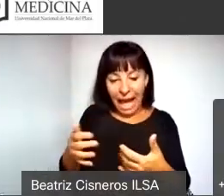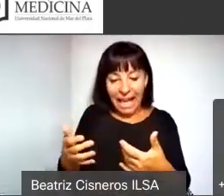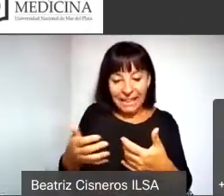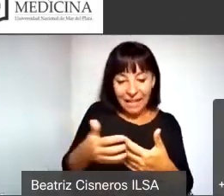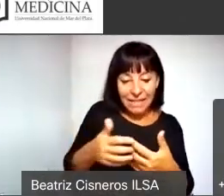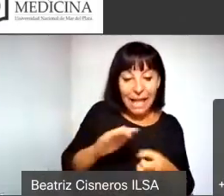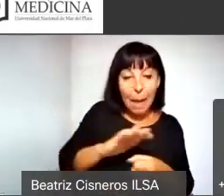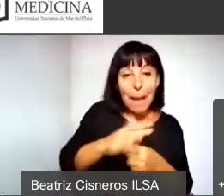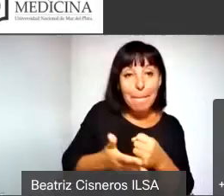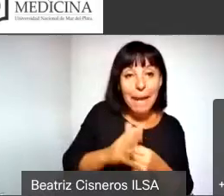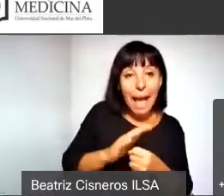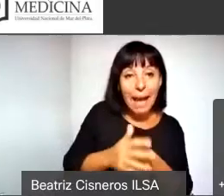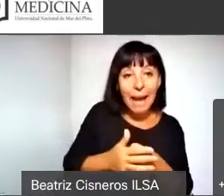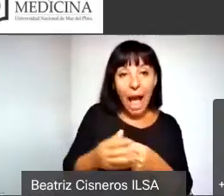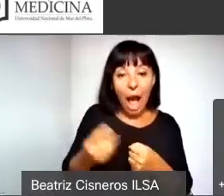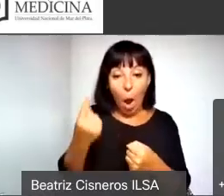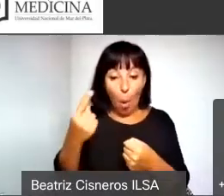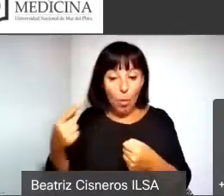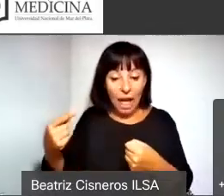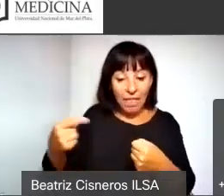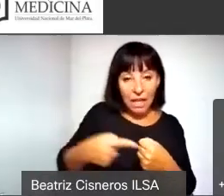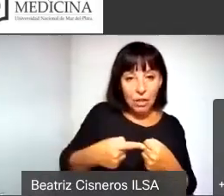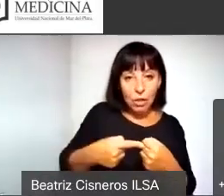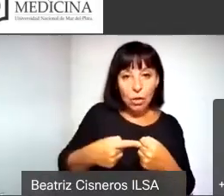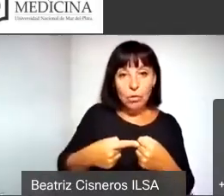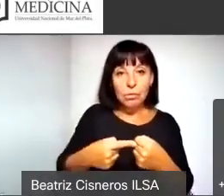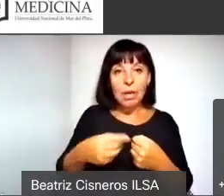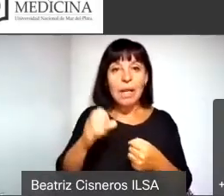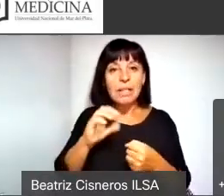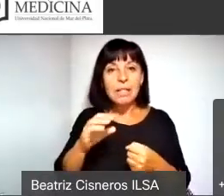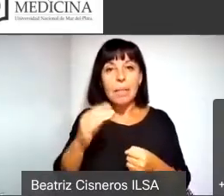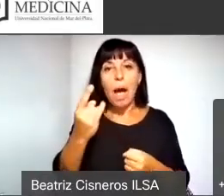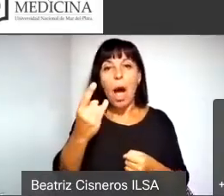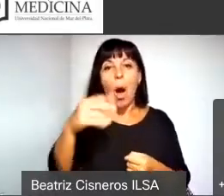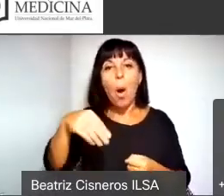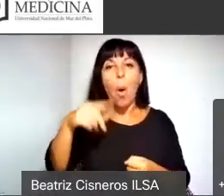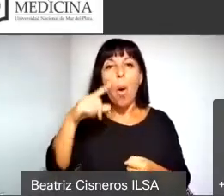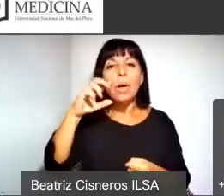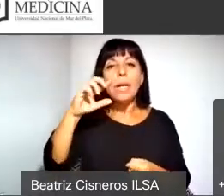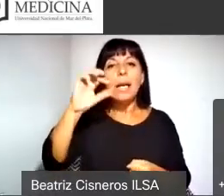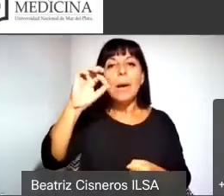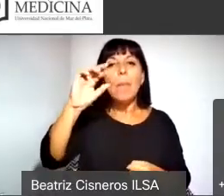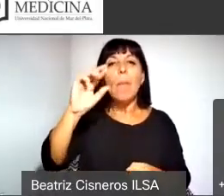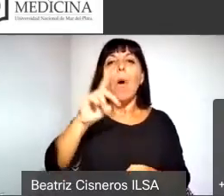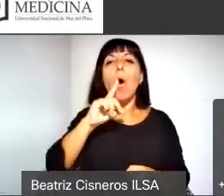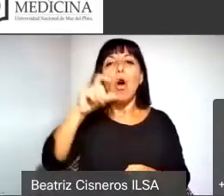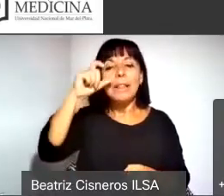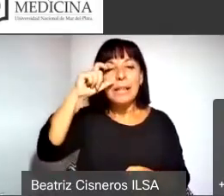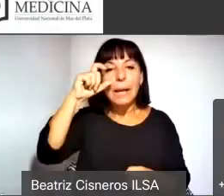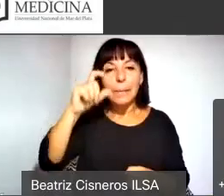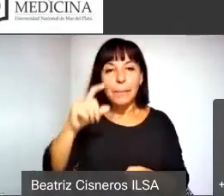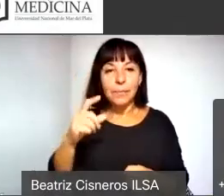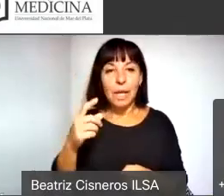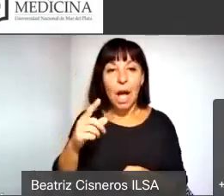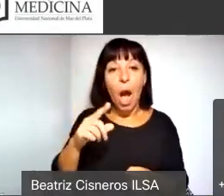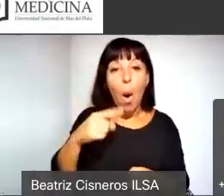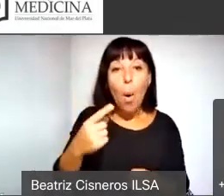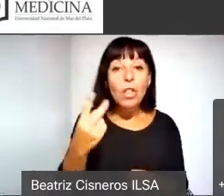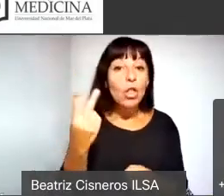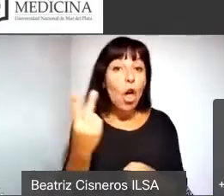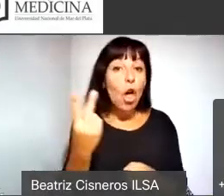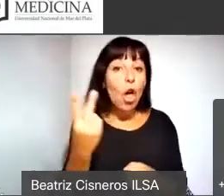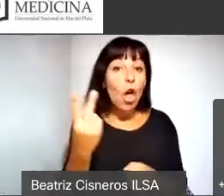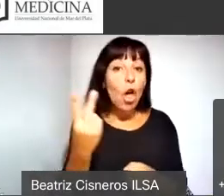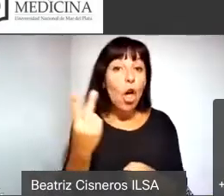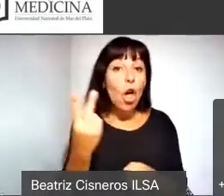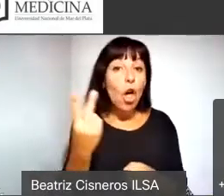una dirección se denomina uniporte. Cuando son dos los iones que van a atravesar